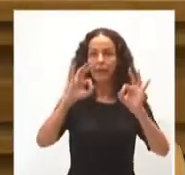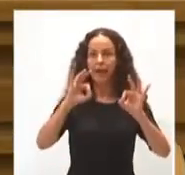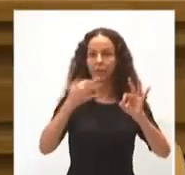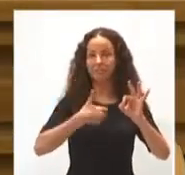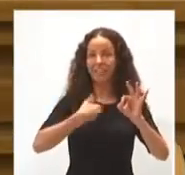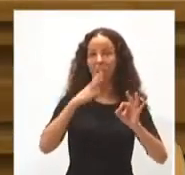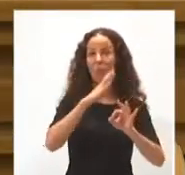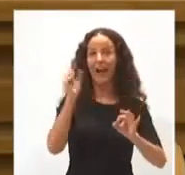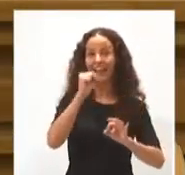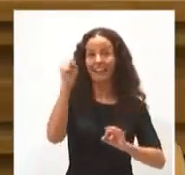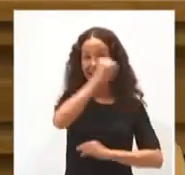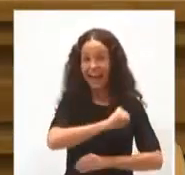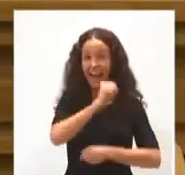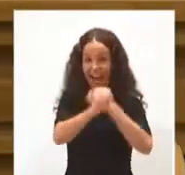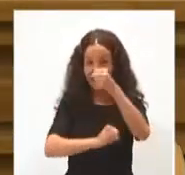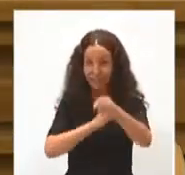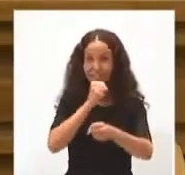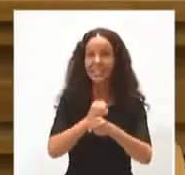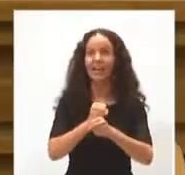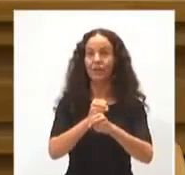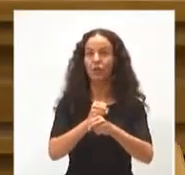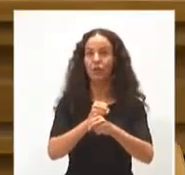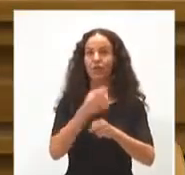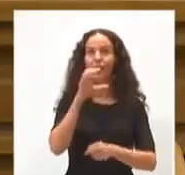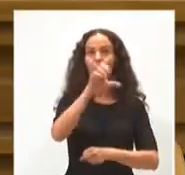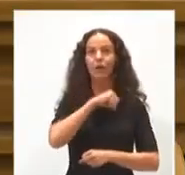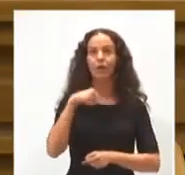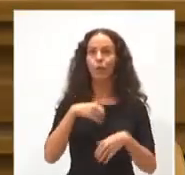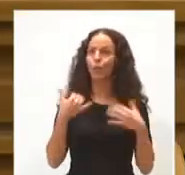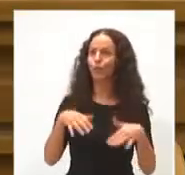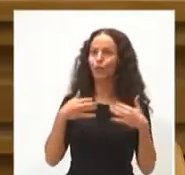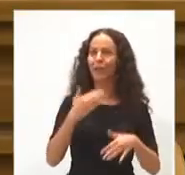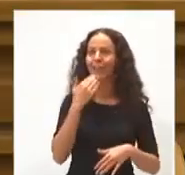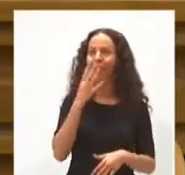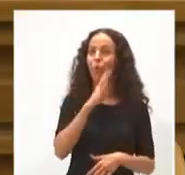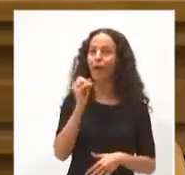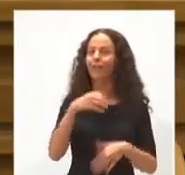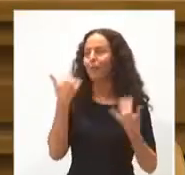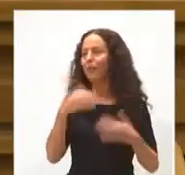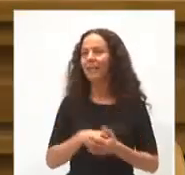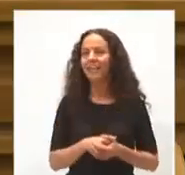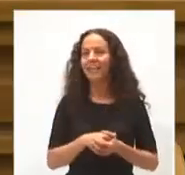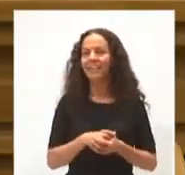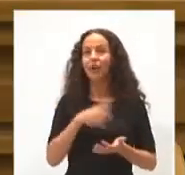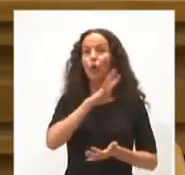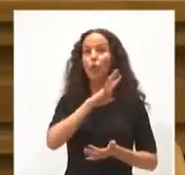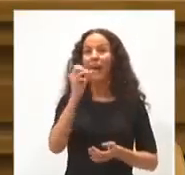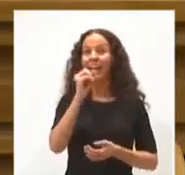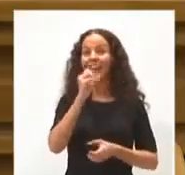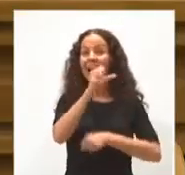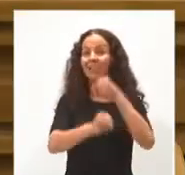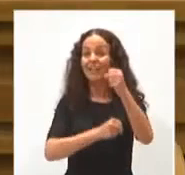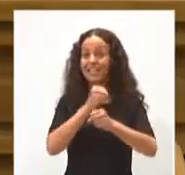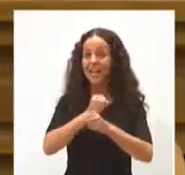aniversarios de la comunidad autónoma que lo escogiera 40 el 40 aniversario de la autonomía que tiene que